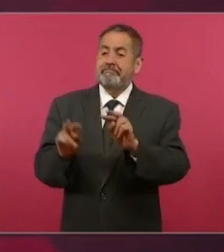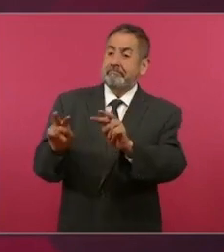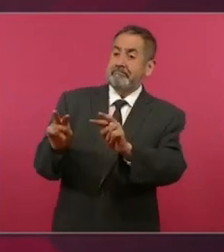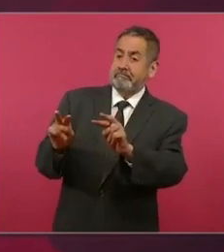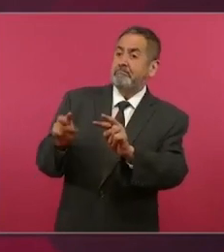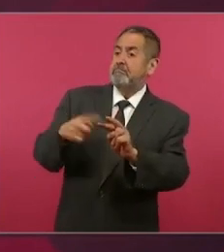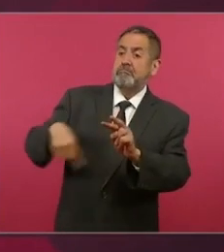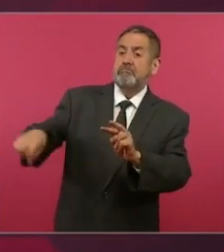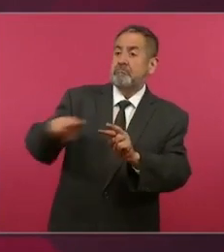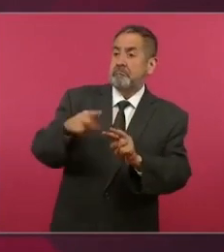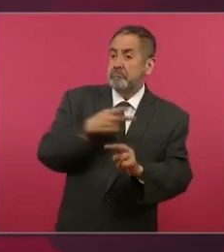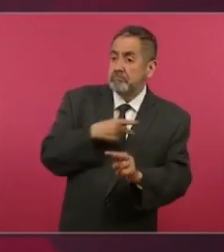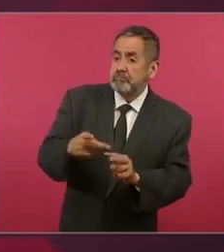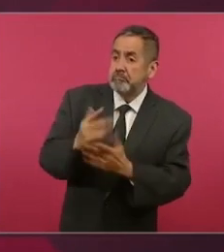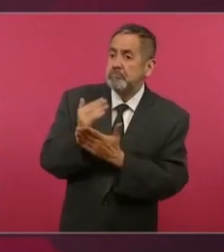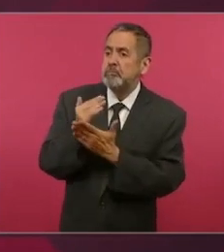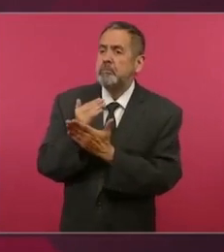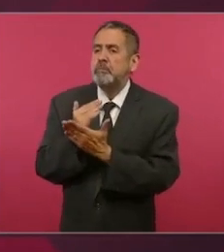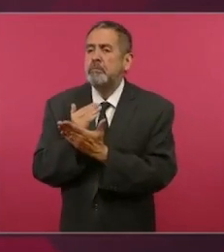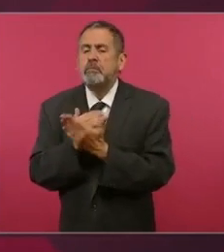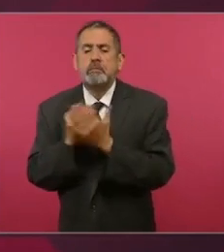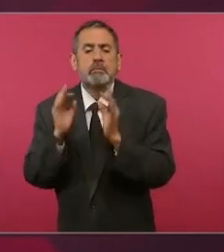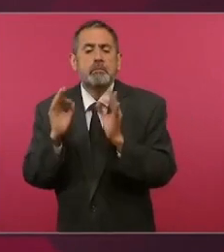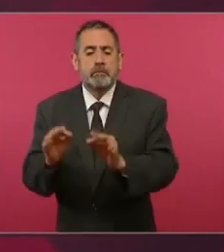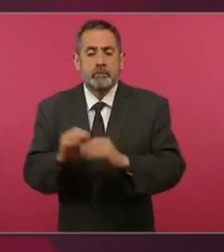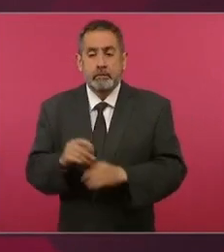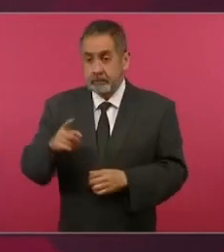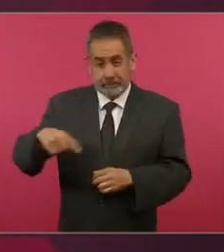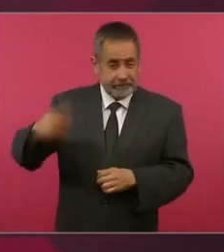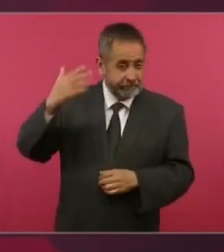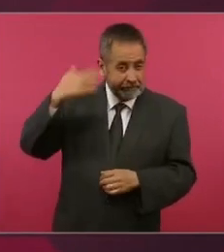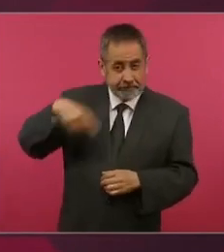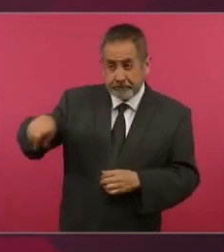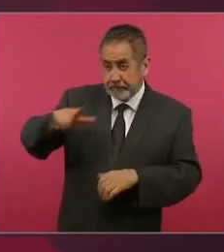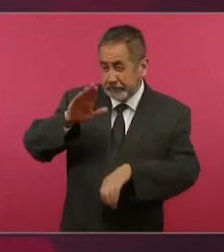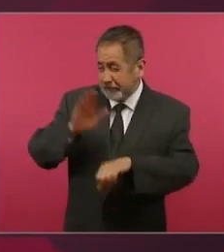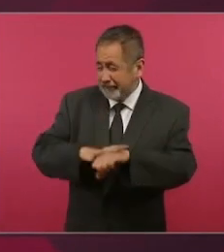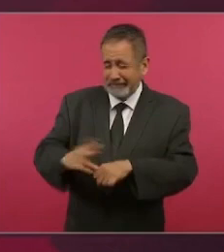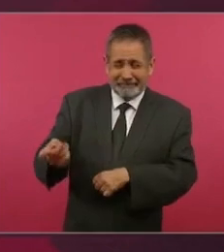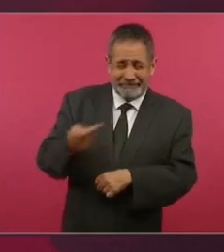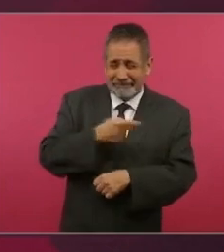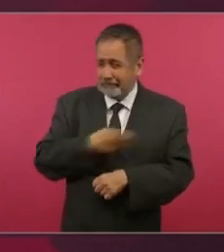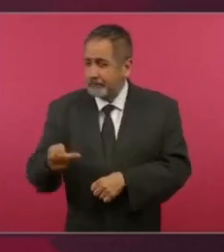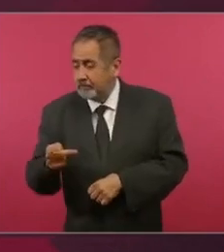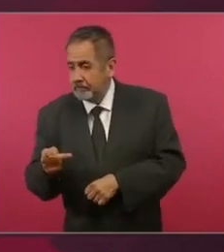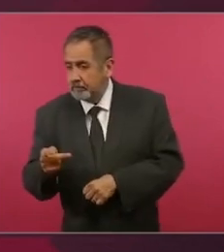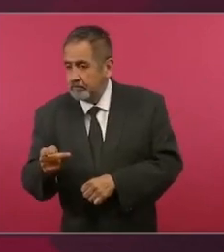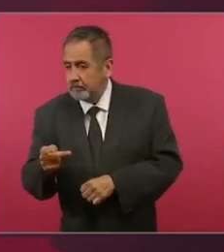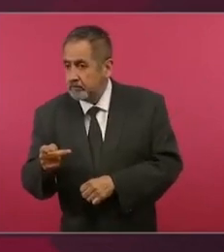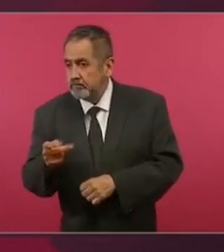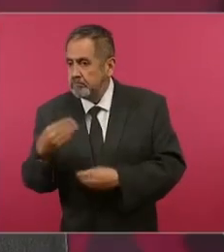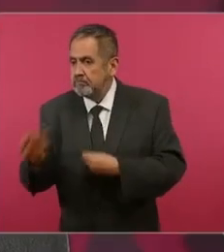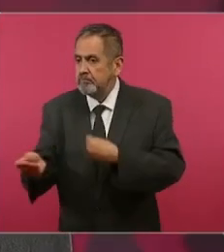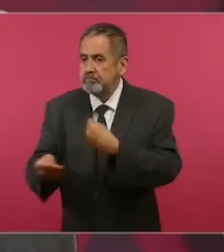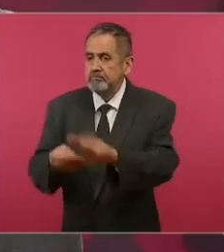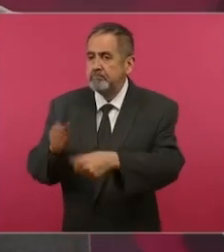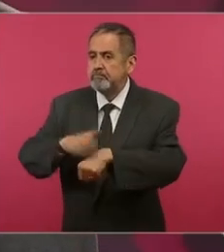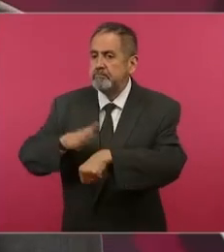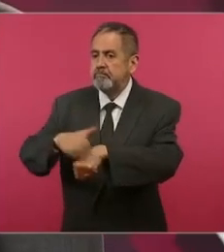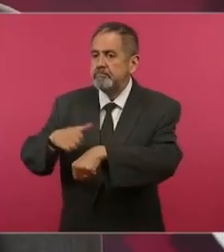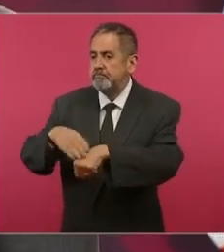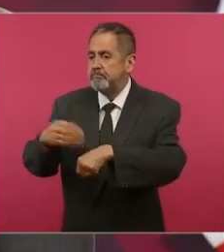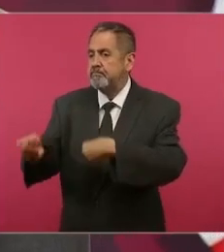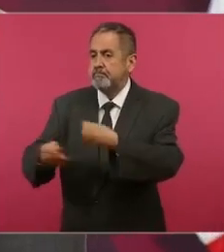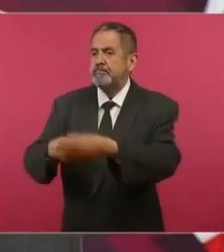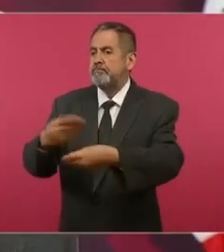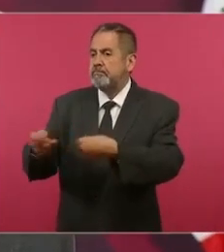el poder decir eso, que los más pobres están recibiendo más,